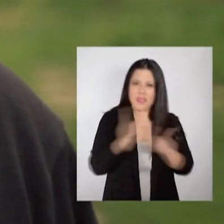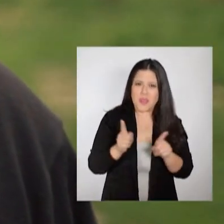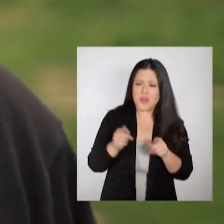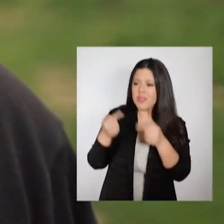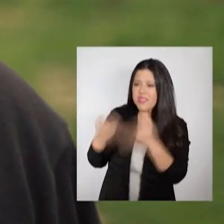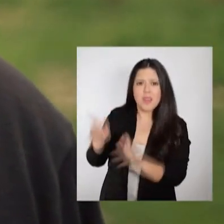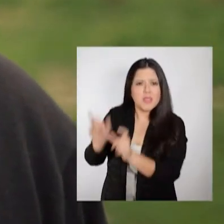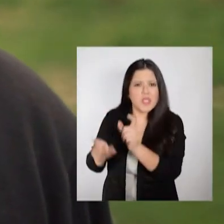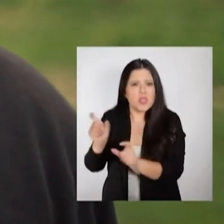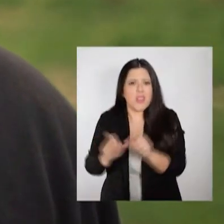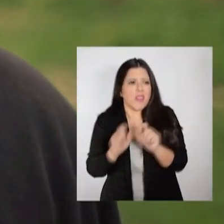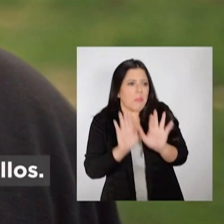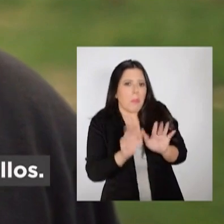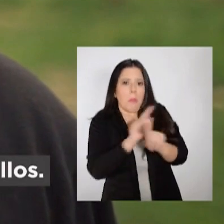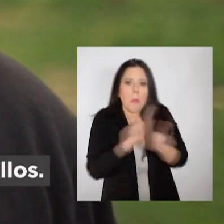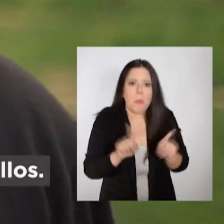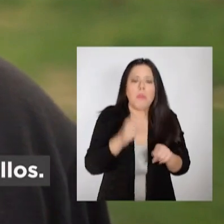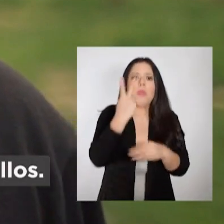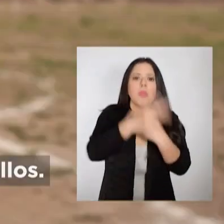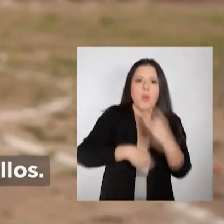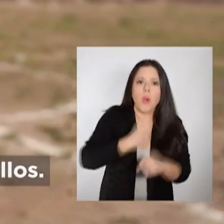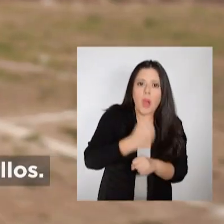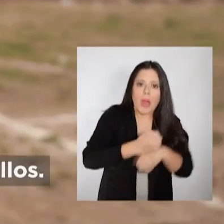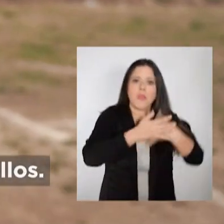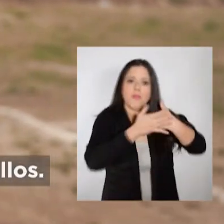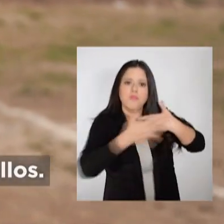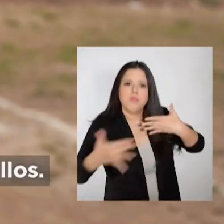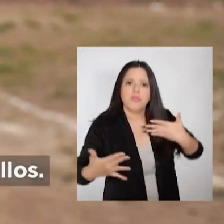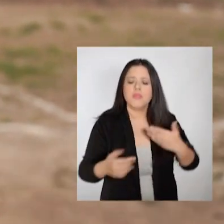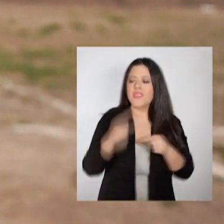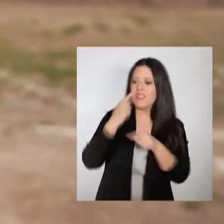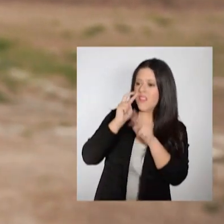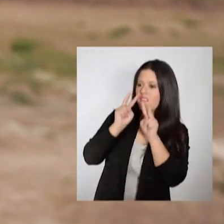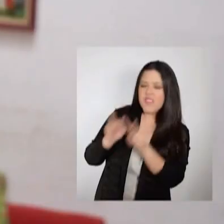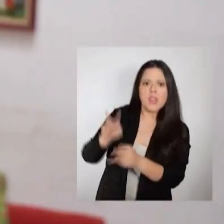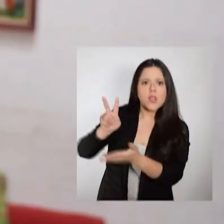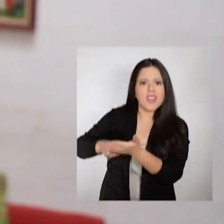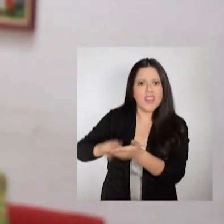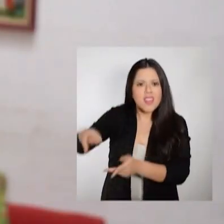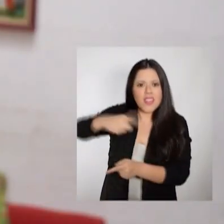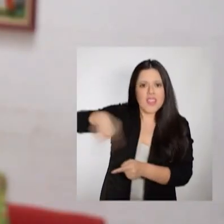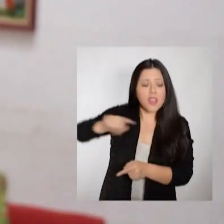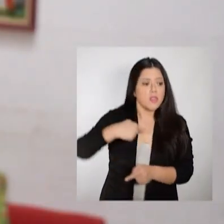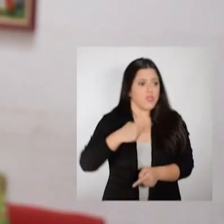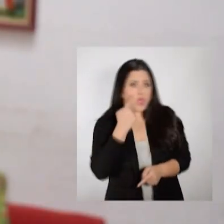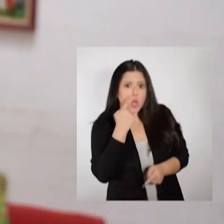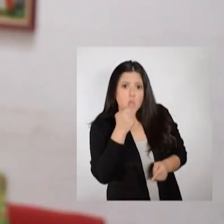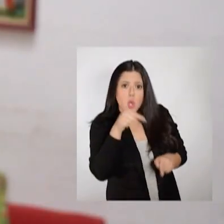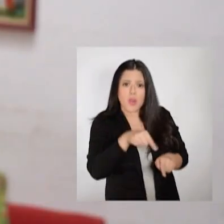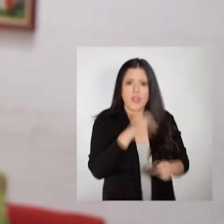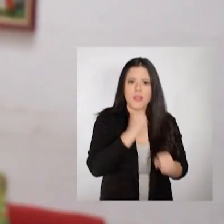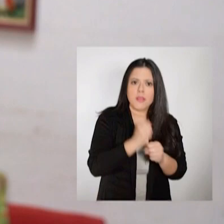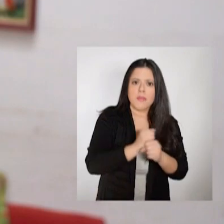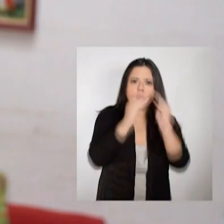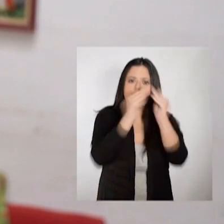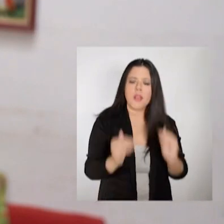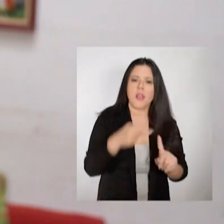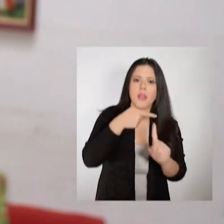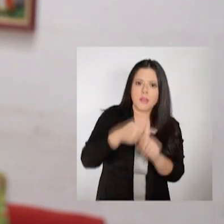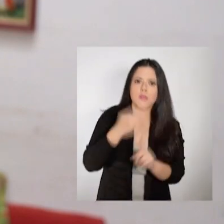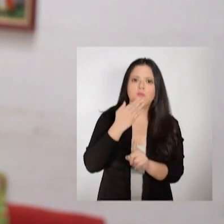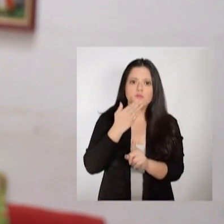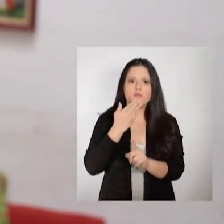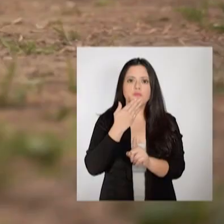esperando 2 años. Y quizás mucho más, porque nadie está hablando de las necesidades de ellos. Yo conozco la realidad de aquí, lo que pasa. Yo conozco el trabajo de